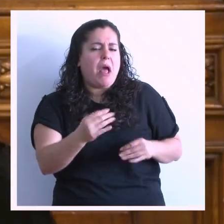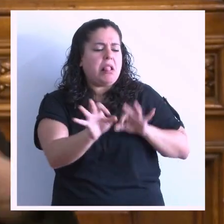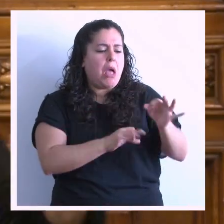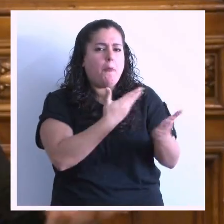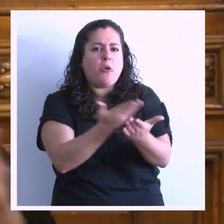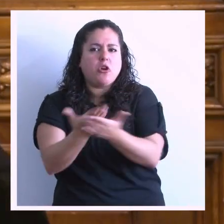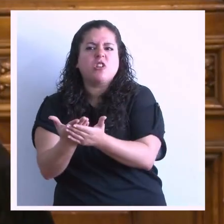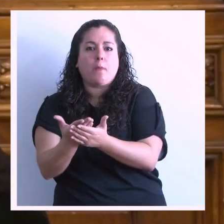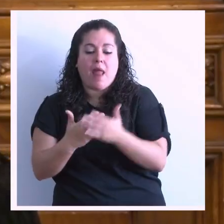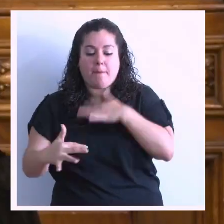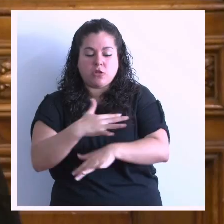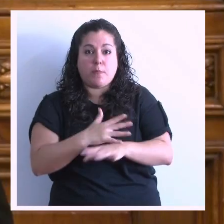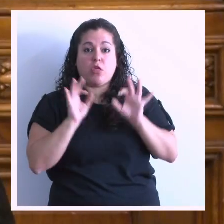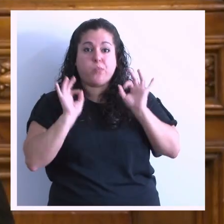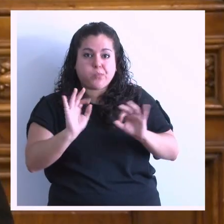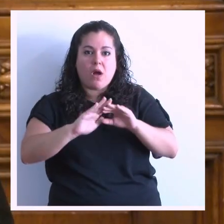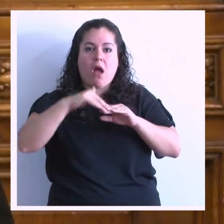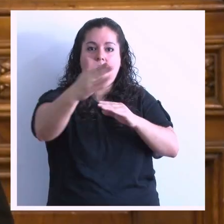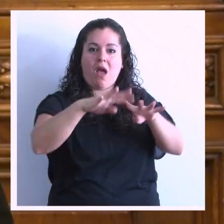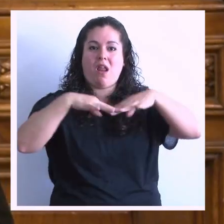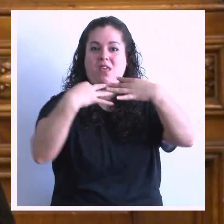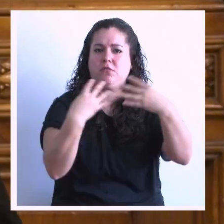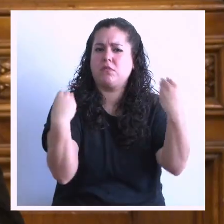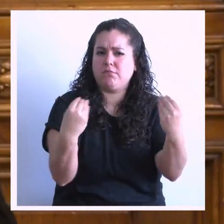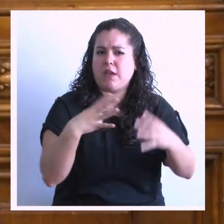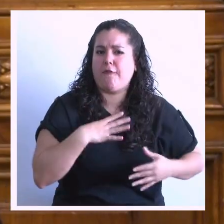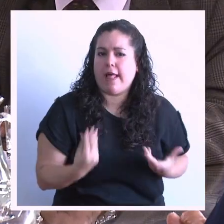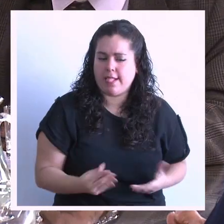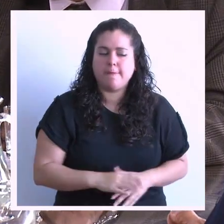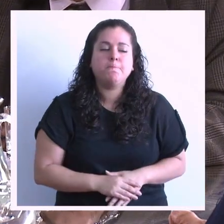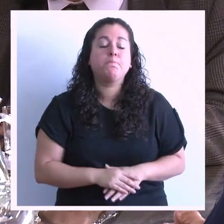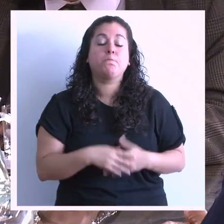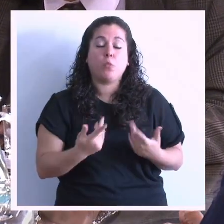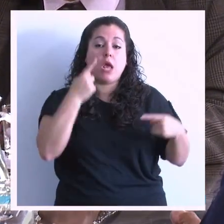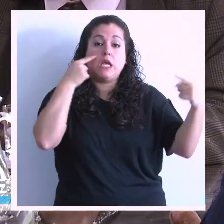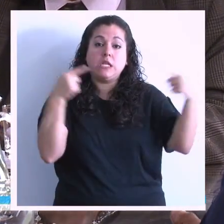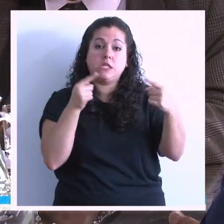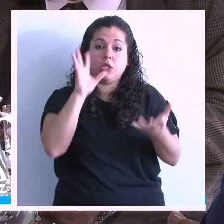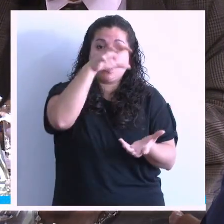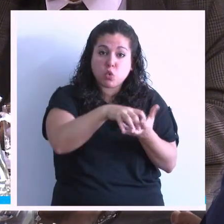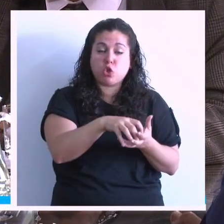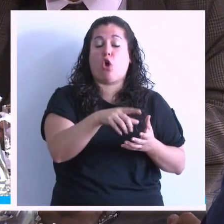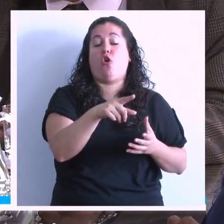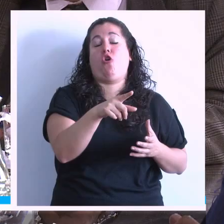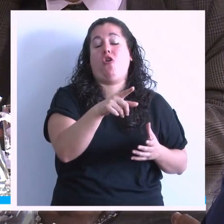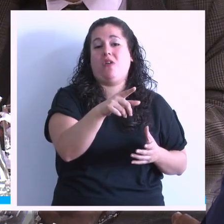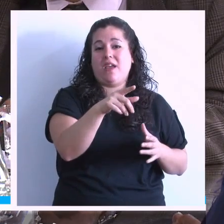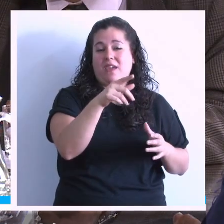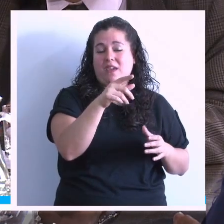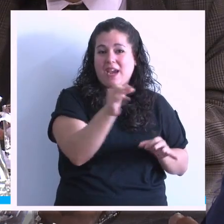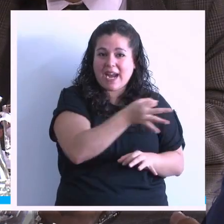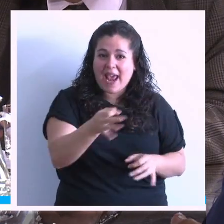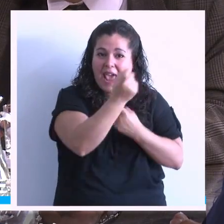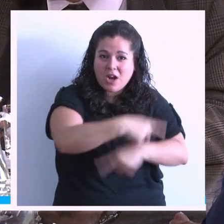realmente salgan de los pasos perdidos y nos encontremos con ellos? Bueno, en el caso del Instituto Granario tiene que ser tratado